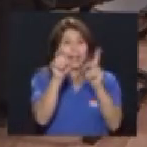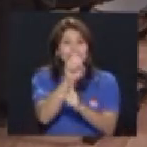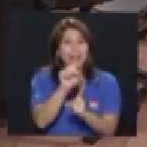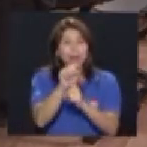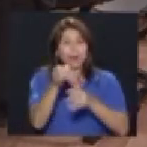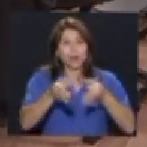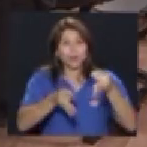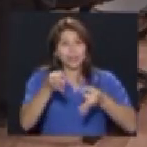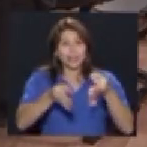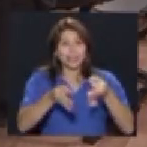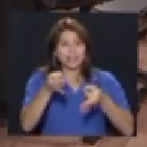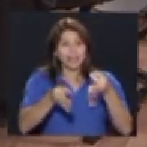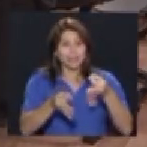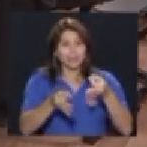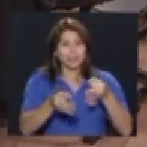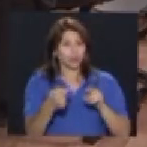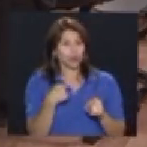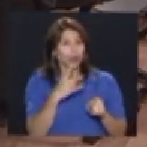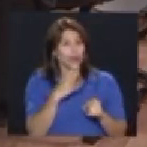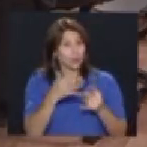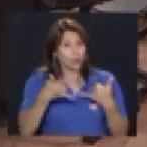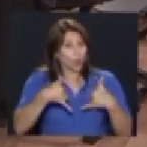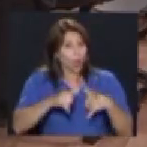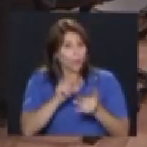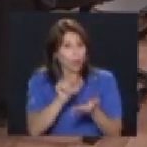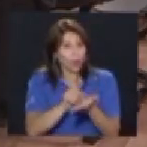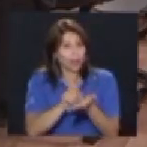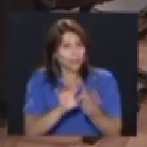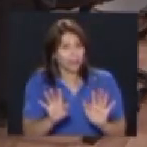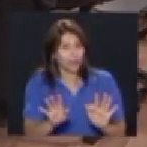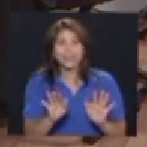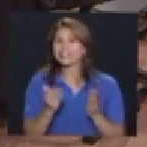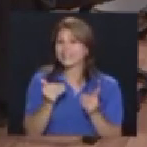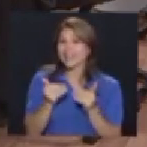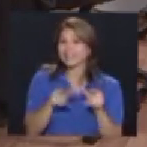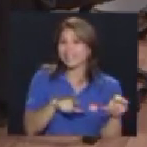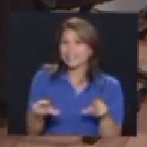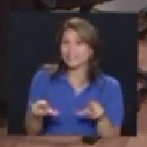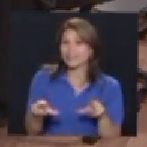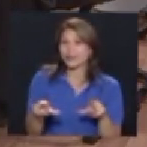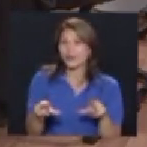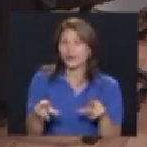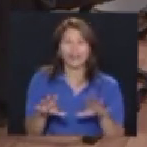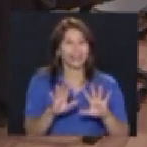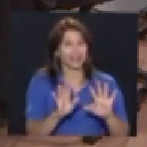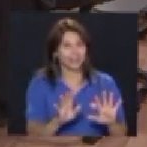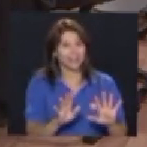y estoy hablando del hijo que no ha nacido, Sí. por eso... Está casi listo. Sí, pero... No ha nacido.